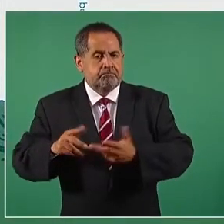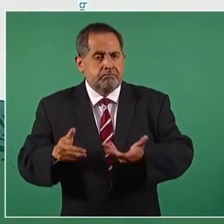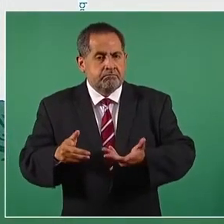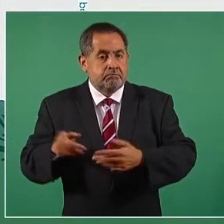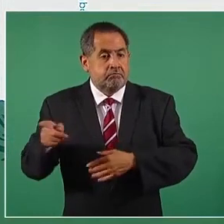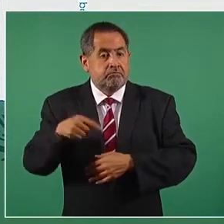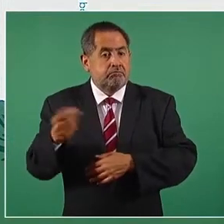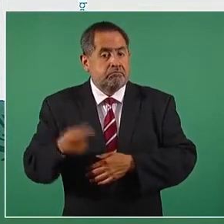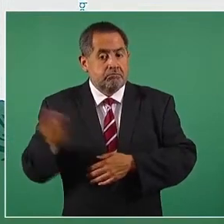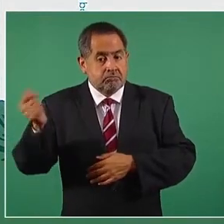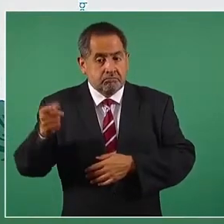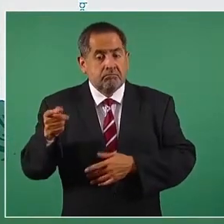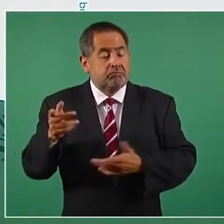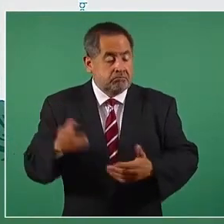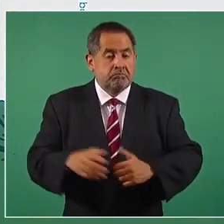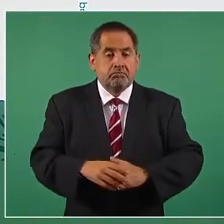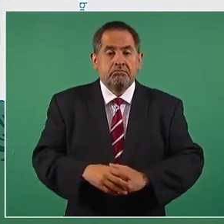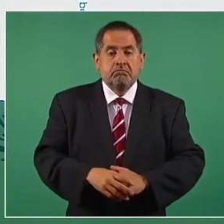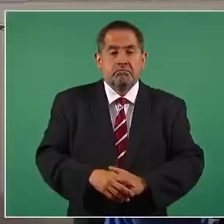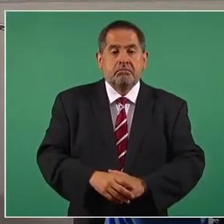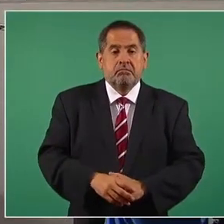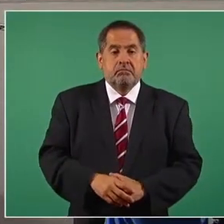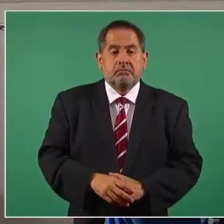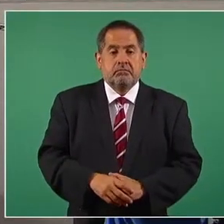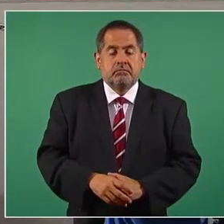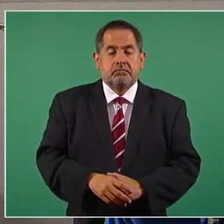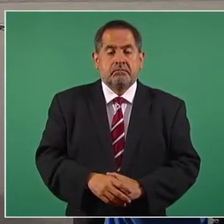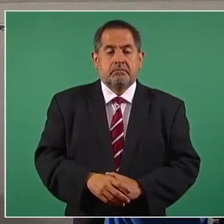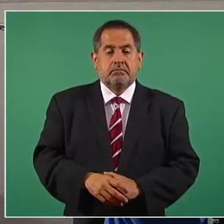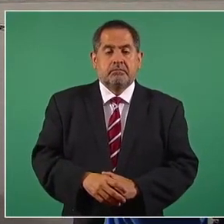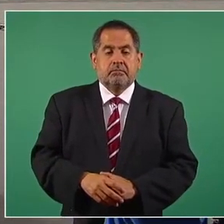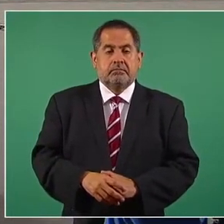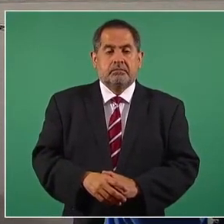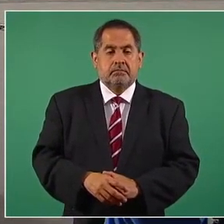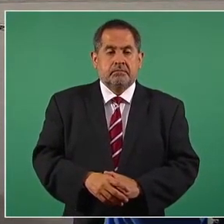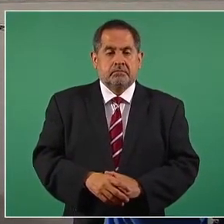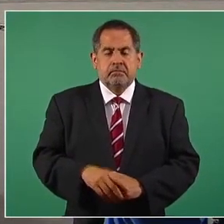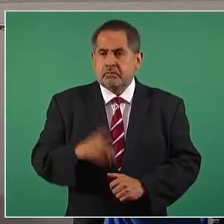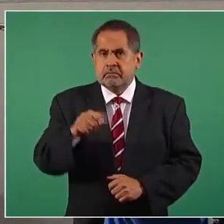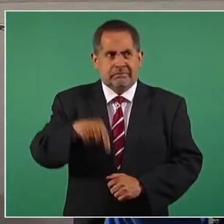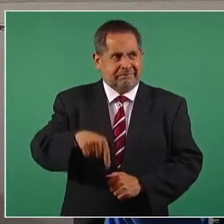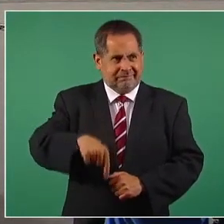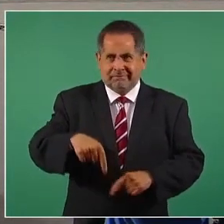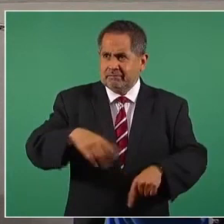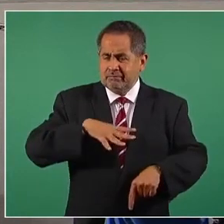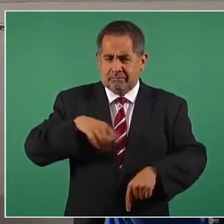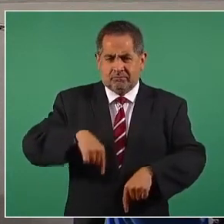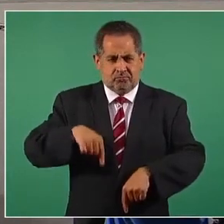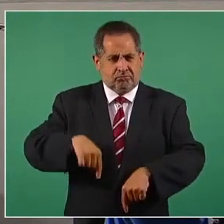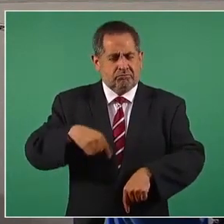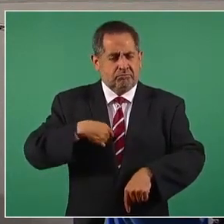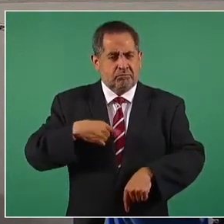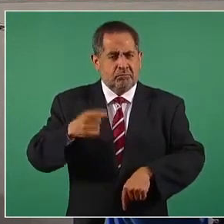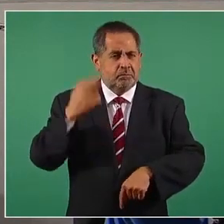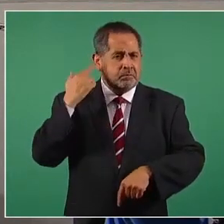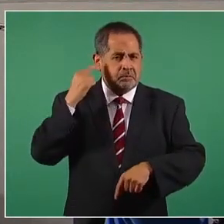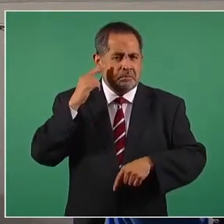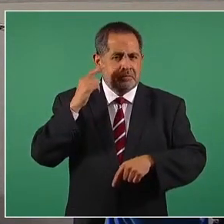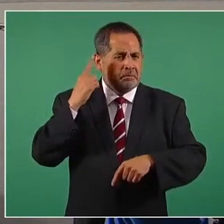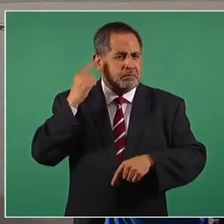lo corrían. Como que le pasó aquí cuando lo estaban entrevistando. Me pasó aquí con una radio